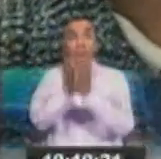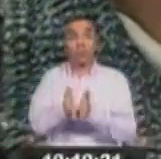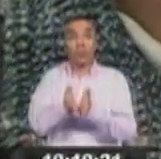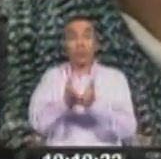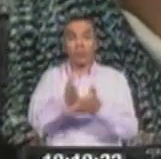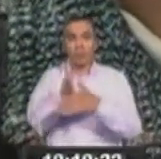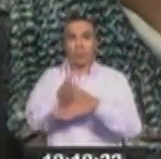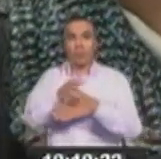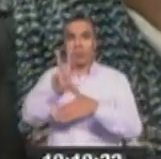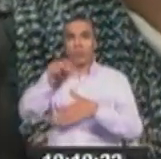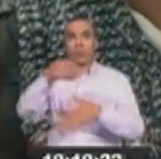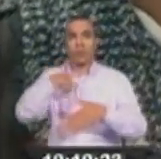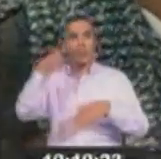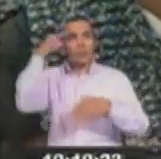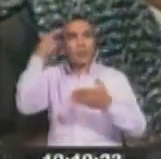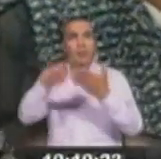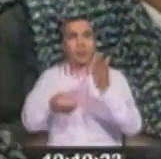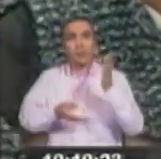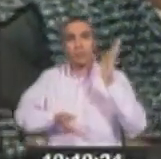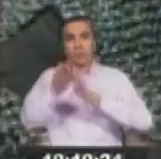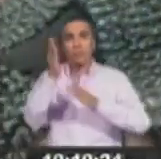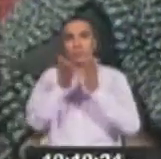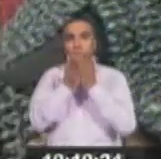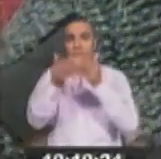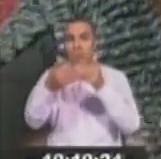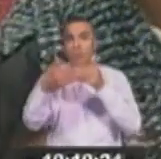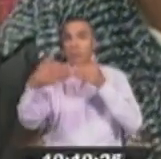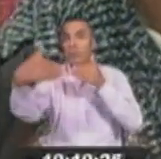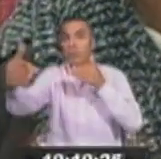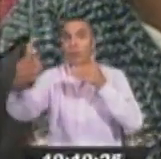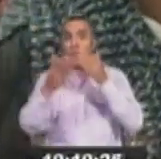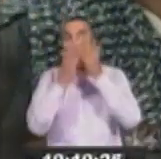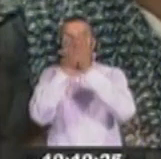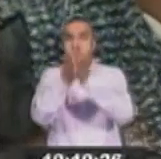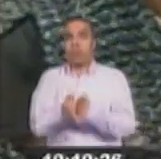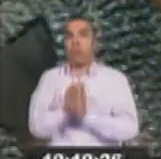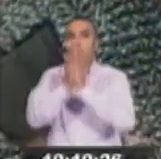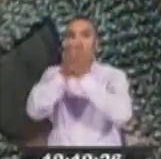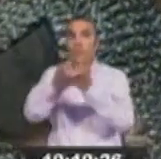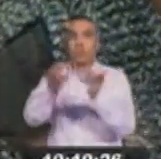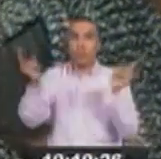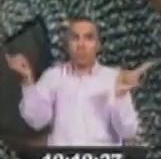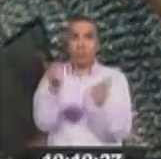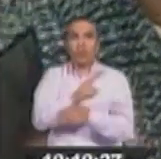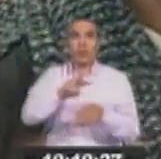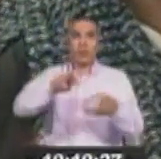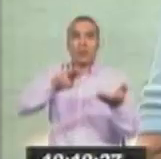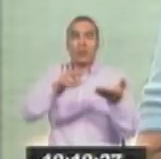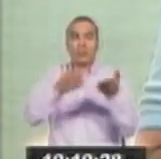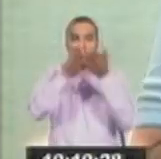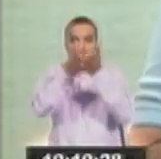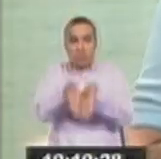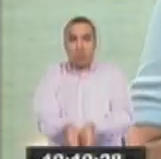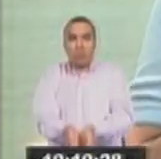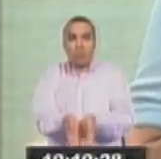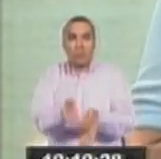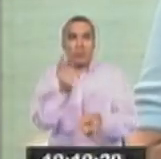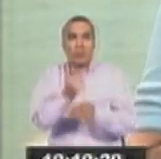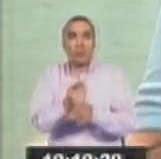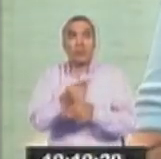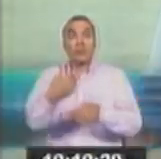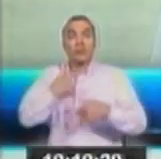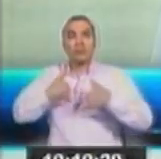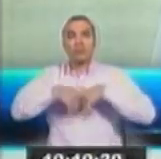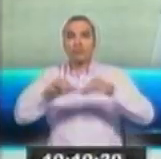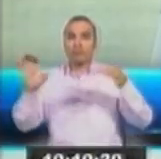madera no reúnen condiciones para salir de las 8 millas para afuera. Corremos el gran riesgo. Ellos dicen se